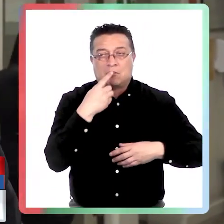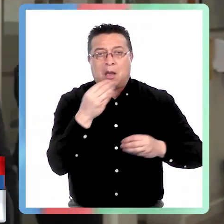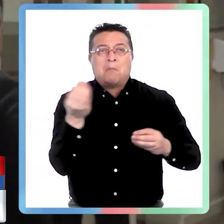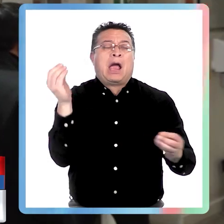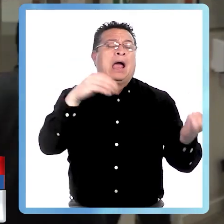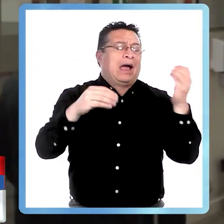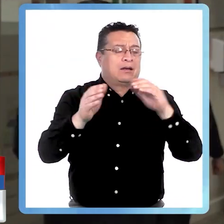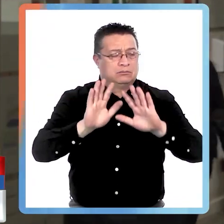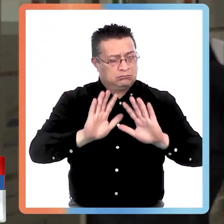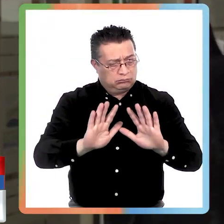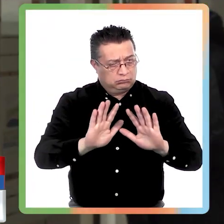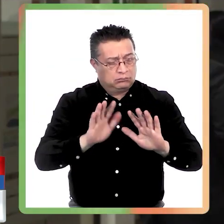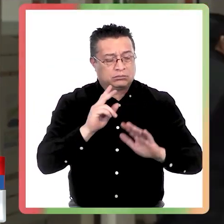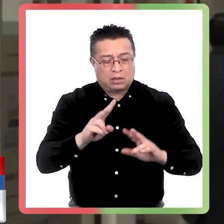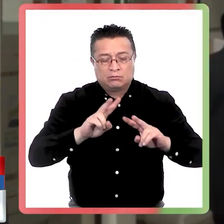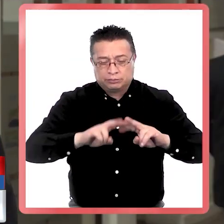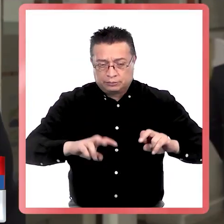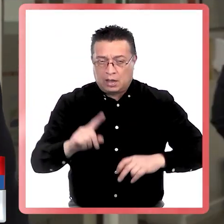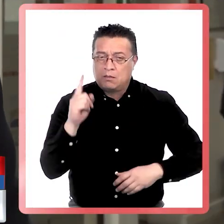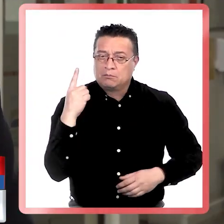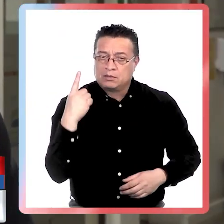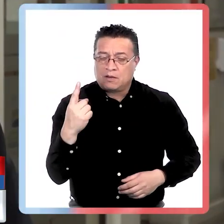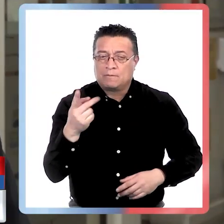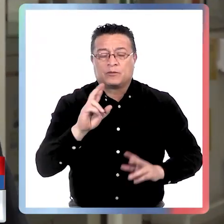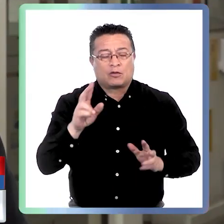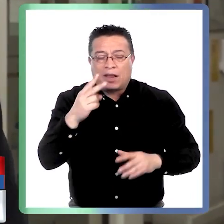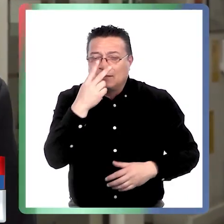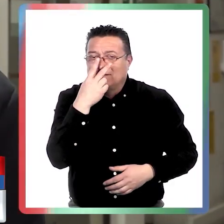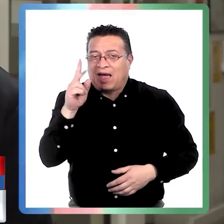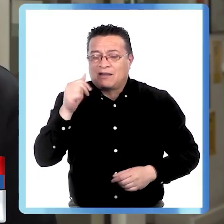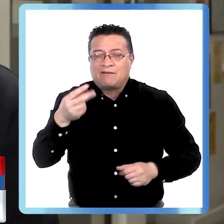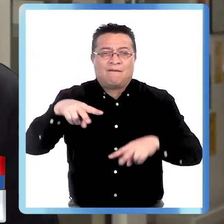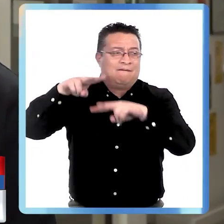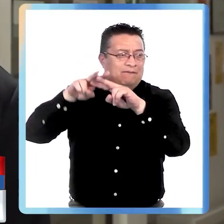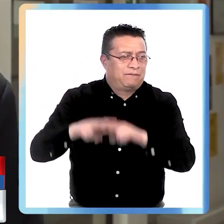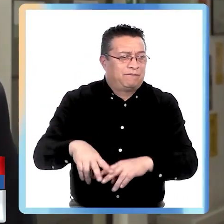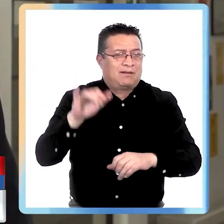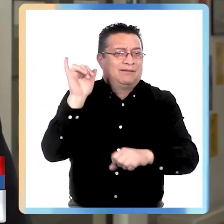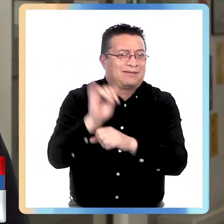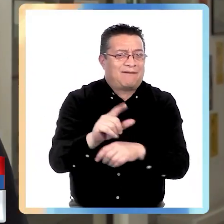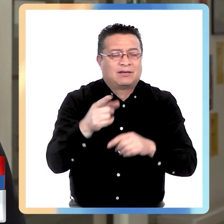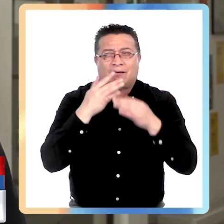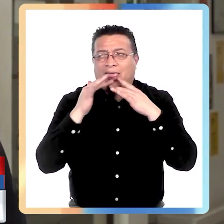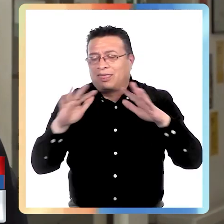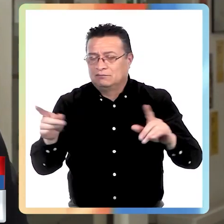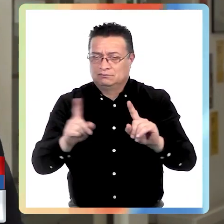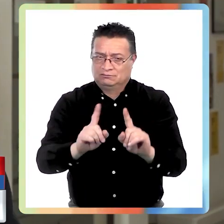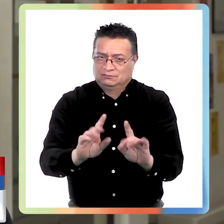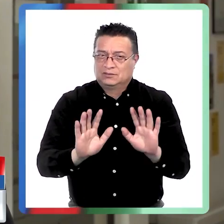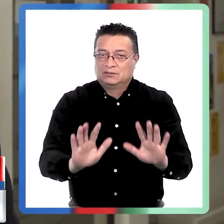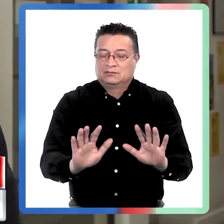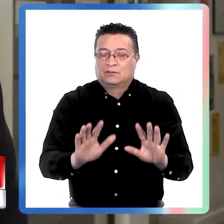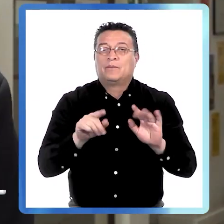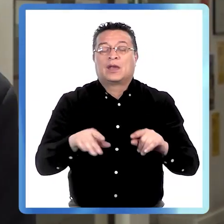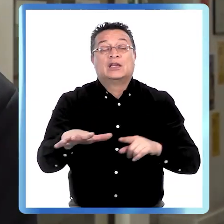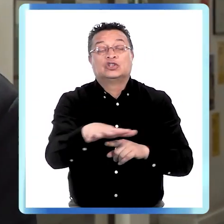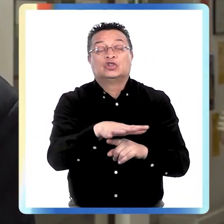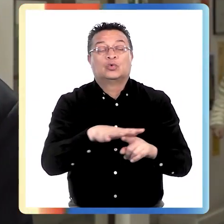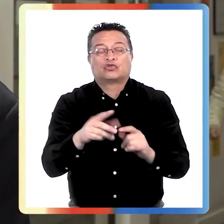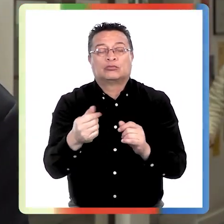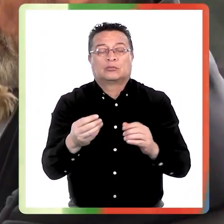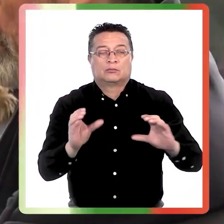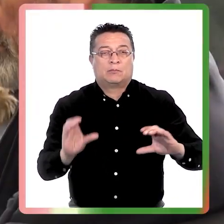hay que hacer alarmas más allá de lo pertinente, acá es un tema que no tiene nada que ver ni con desfalco ni nada de eso, como a veces se señala, es una